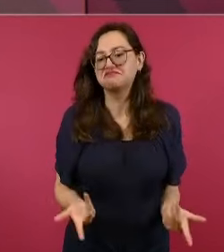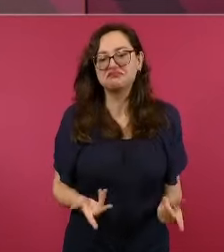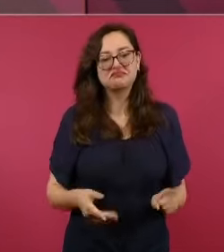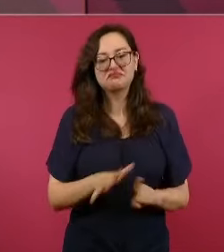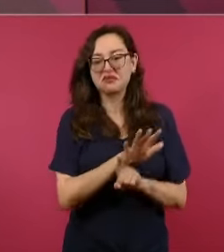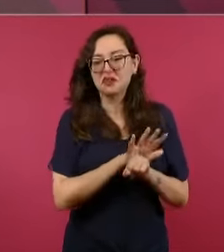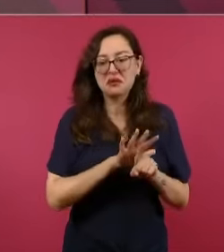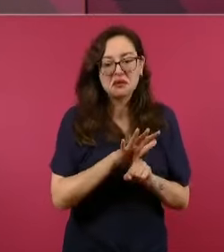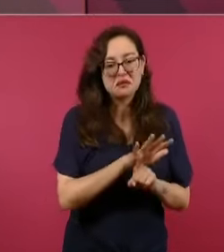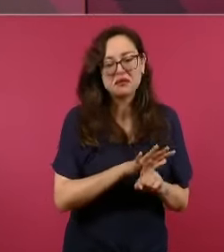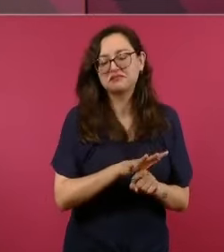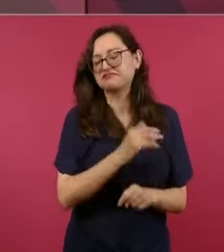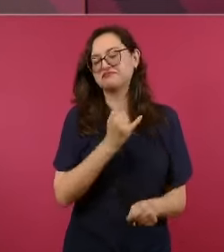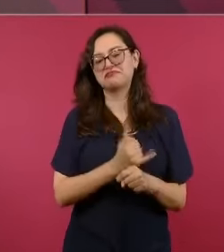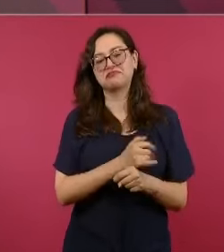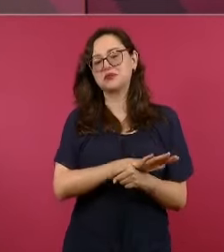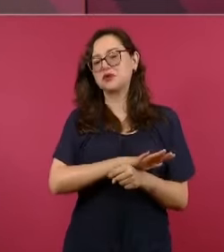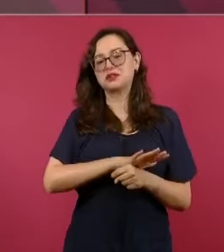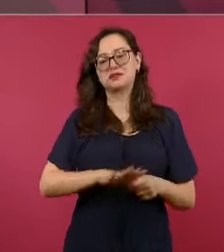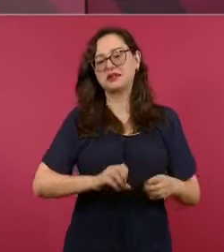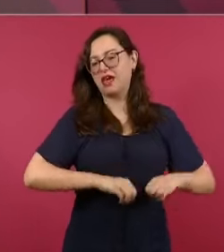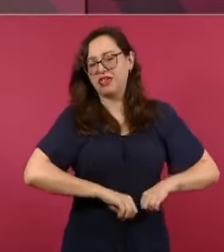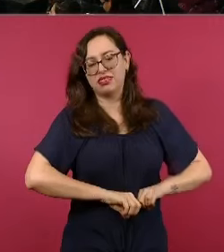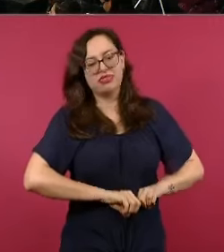privilegios es muy